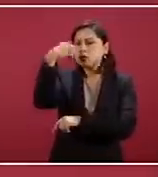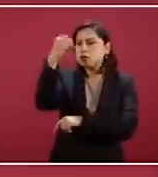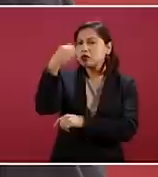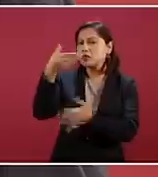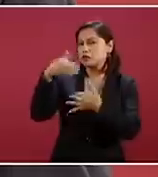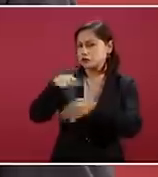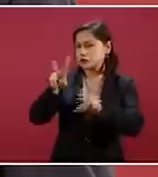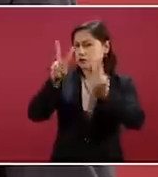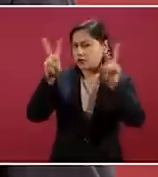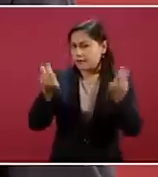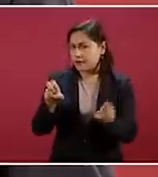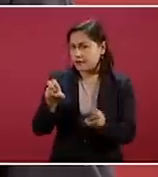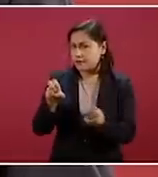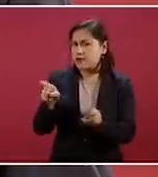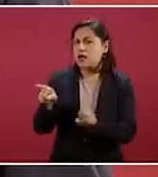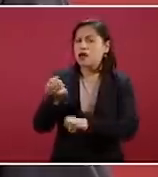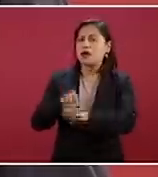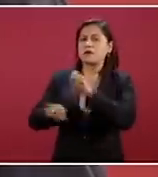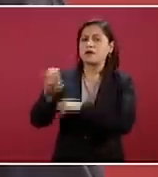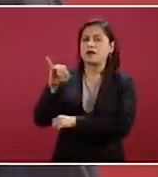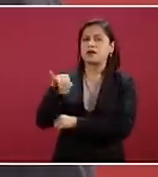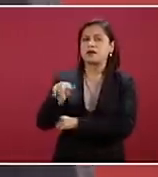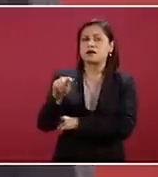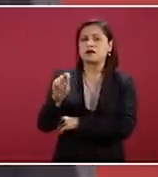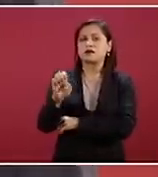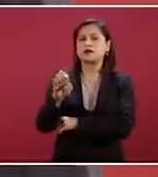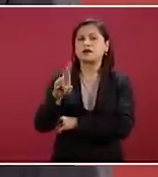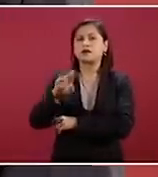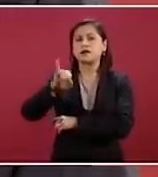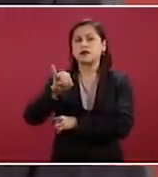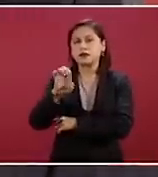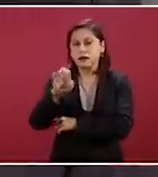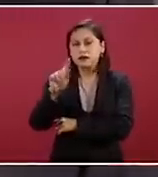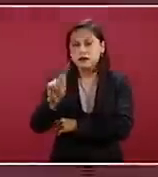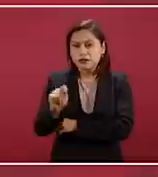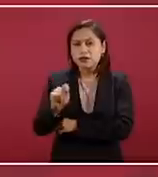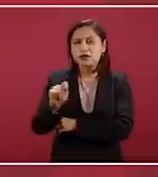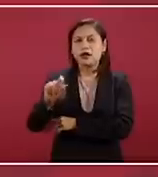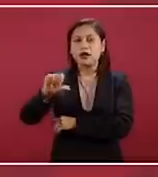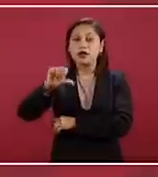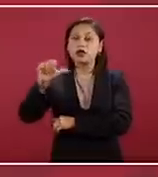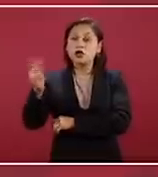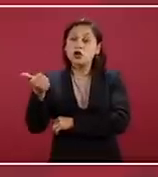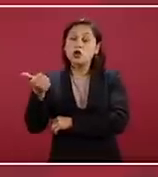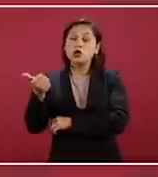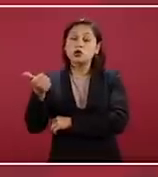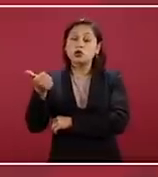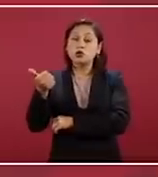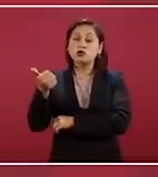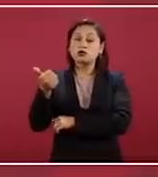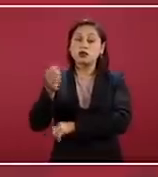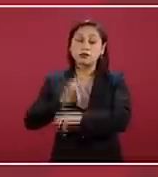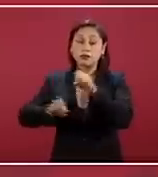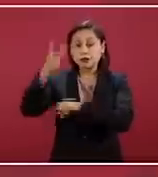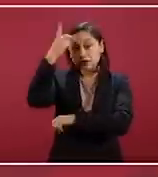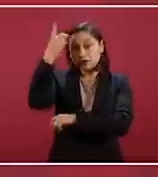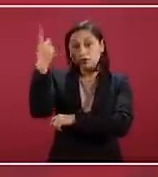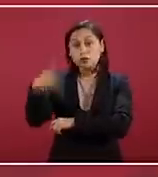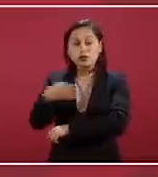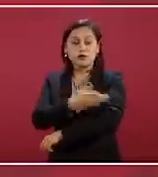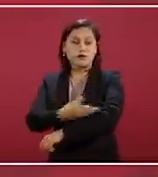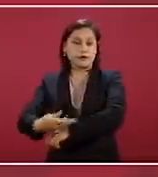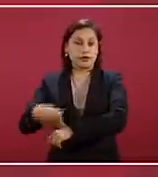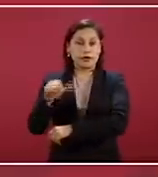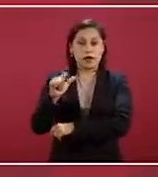empresas vinculadas a la familia Alemán. quiero decir